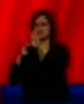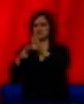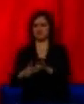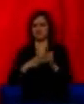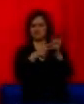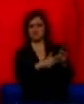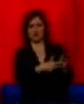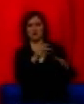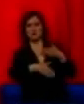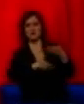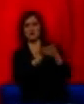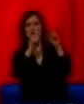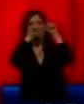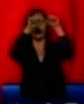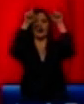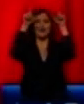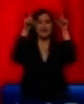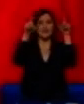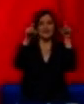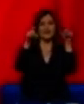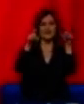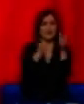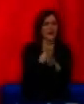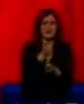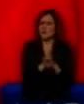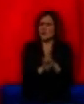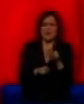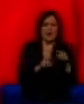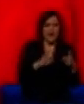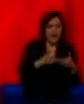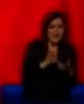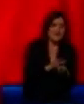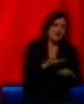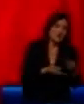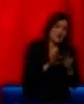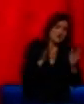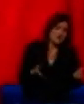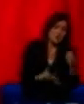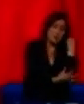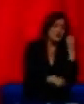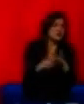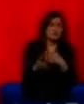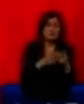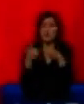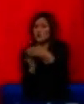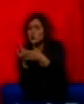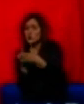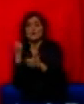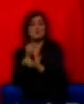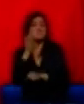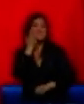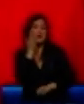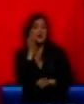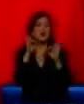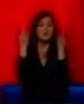los empresarios. Empresarios son los que venden en las esquinas, los que ponen una mesa de trabajo, los que venden jugos. Hay madres de